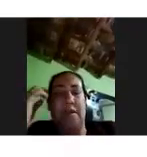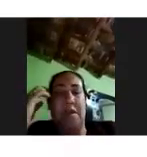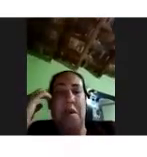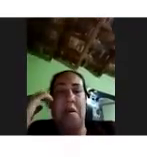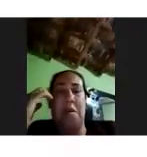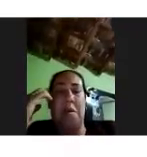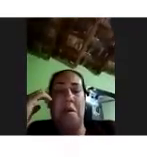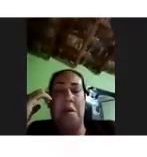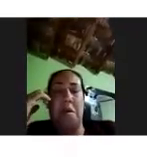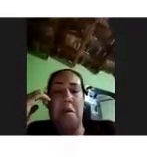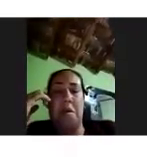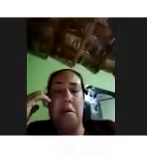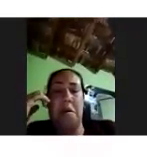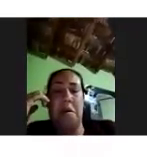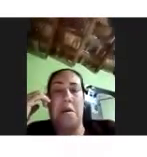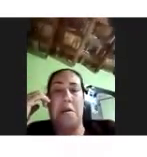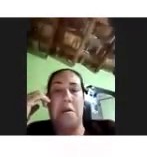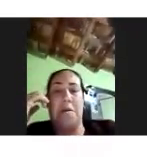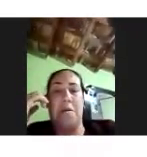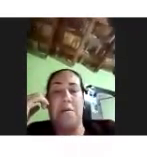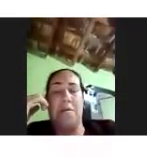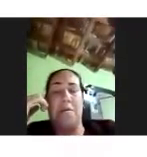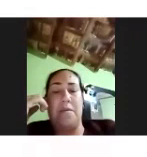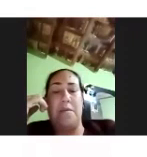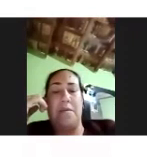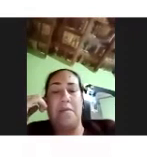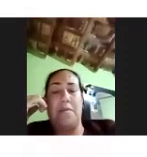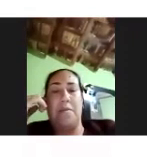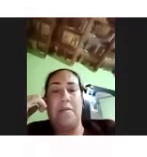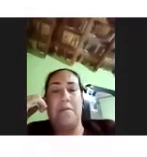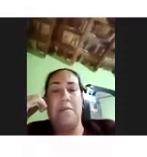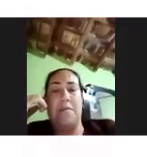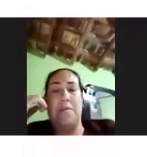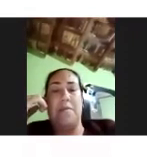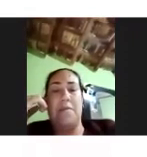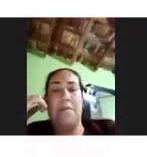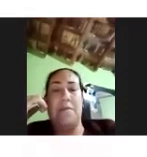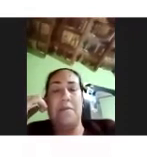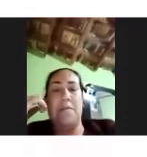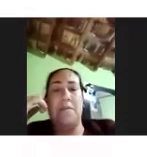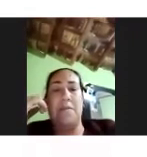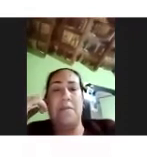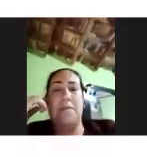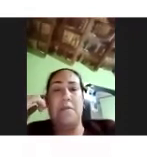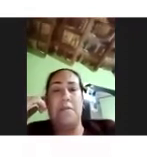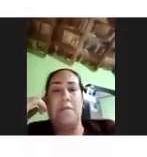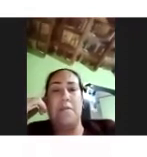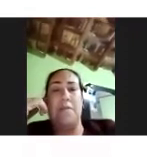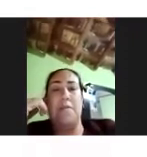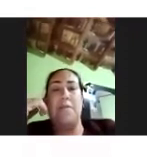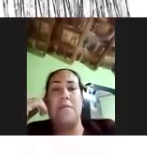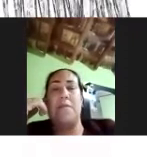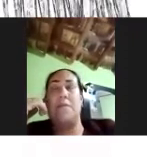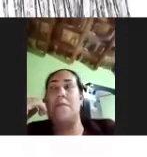así como les dije, tiene también síntomas, pensamientos negativos, síntomas somáticos, digamos, en el cuerpo,